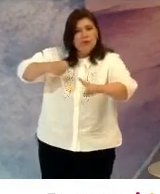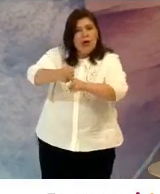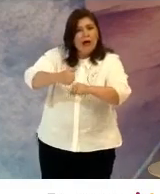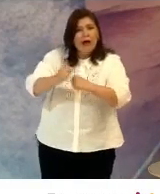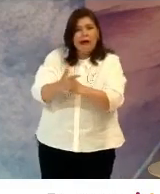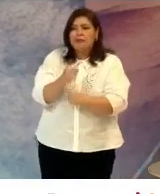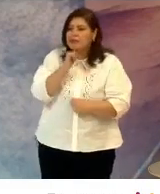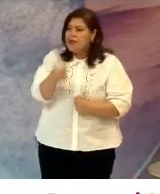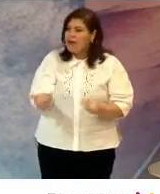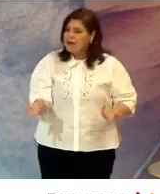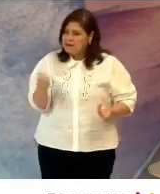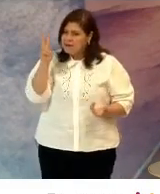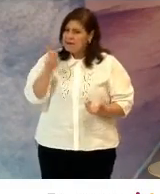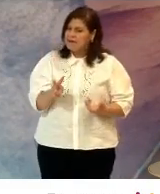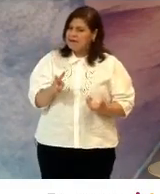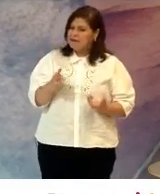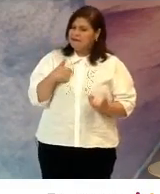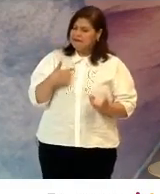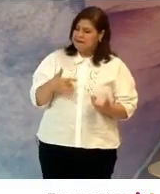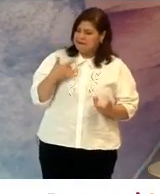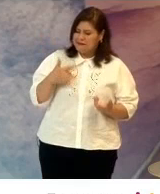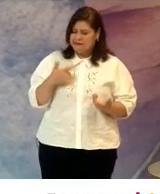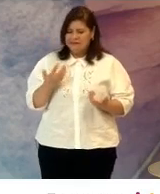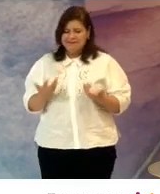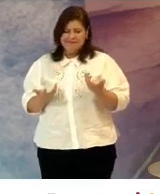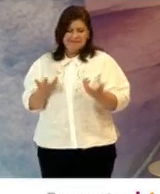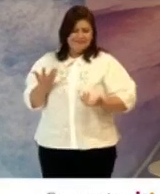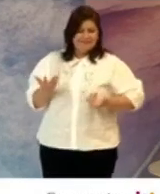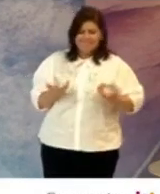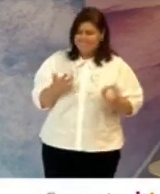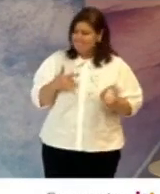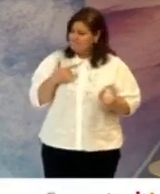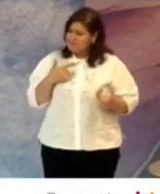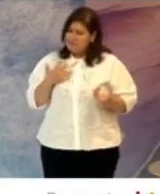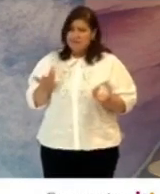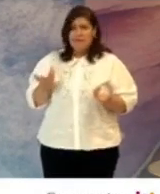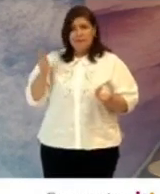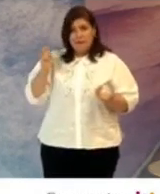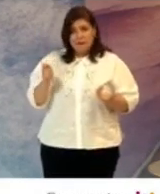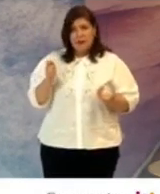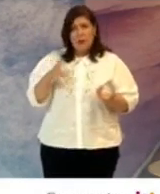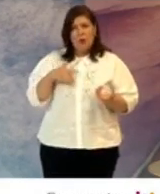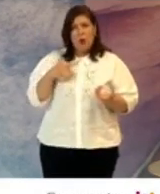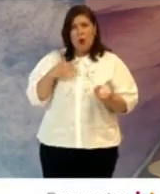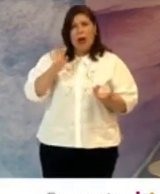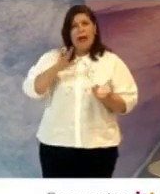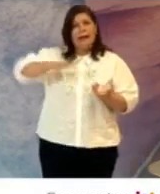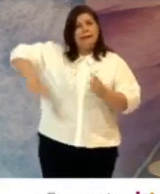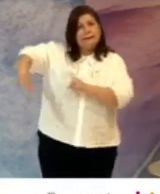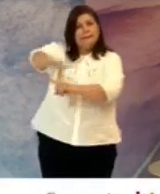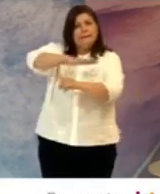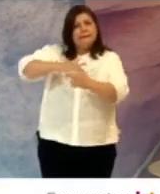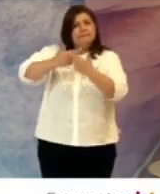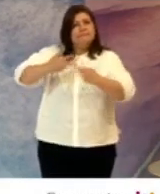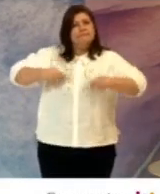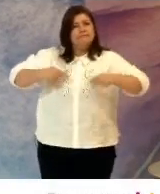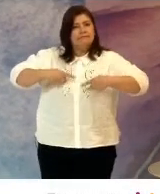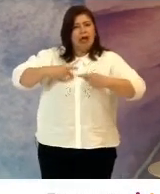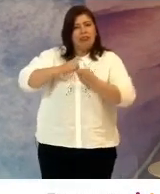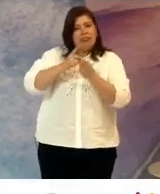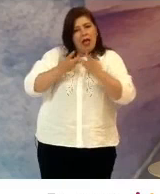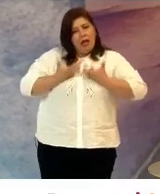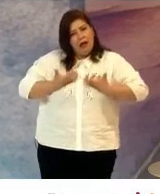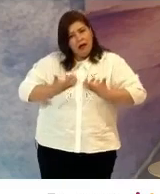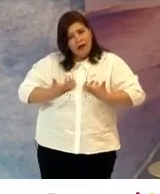esta historia. Y esta sensación o esta condición de depresión colectiva creo que es